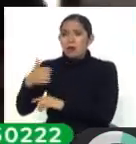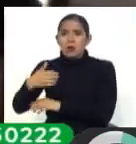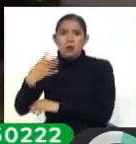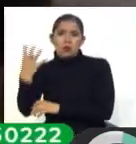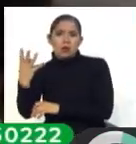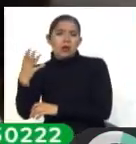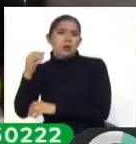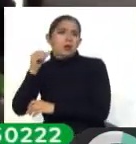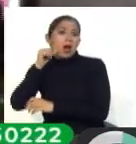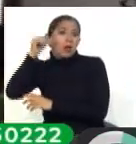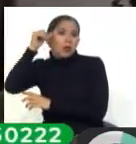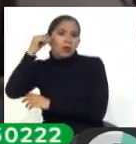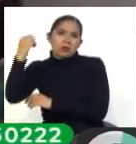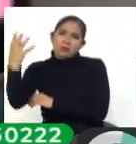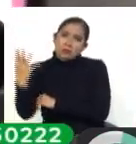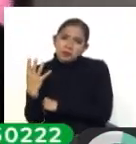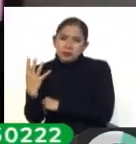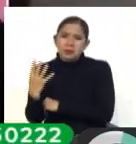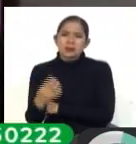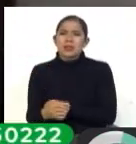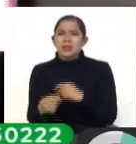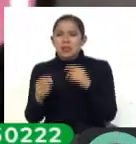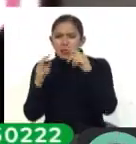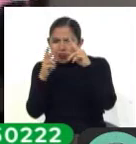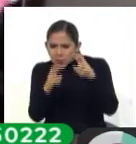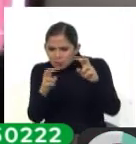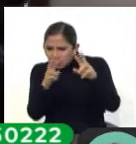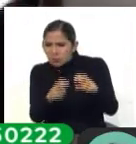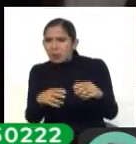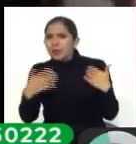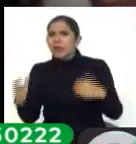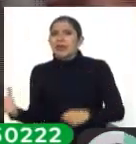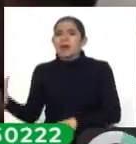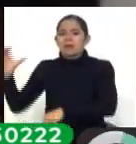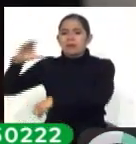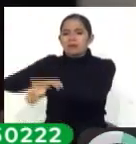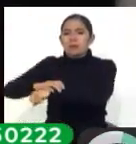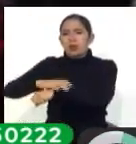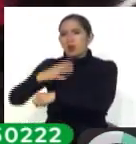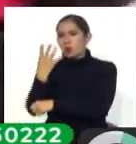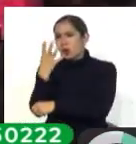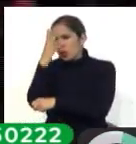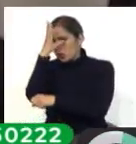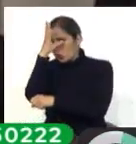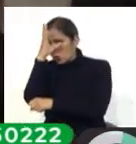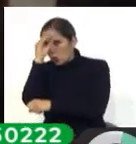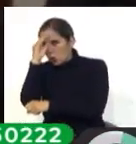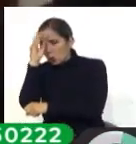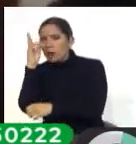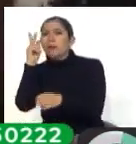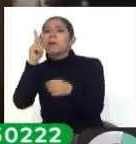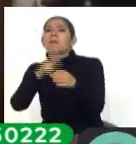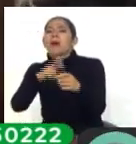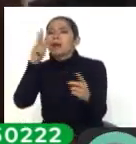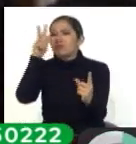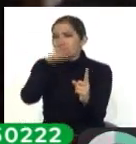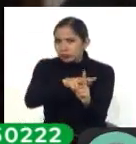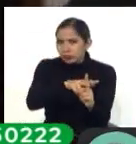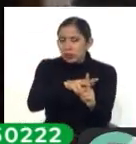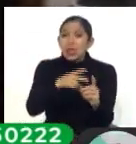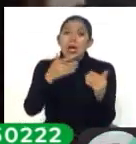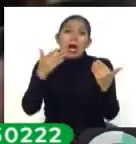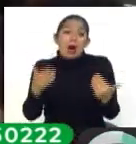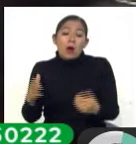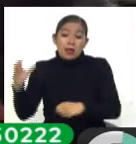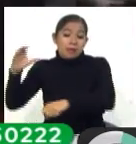de edad. Durante las primeras investigaciones del caso se logró aprehender a cuatro sujetos quienes habrían participado en el hecho. Los mismos se encuentran